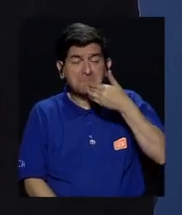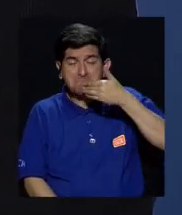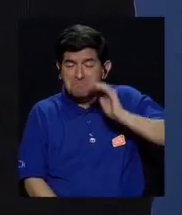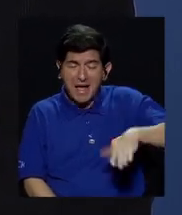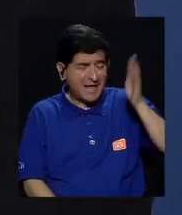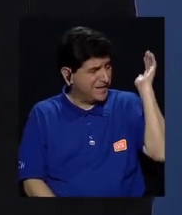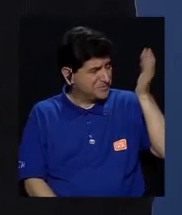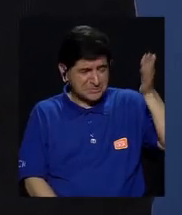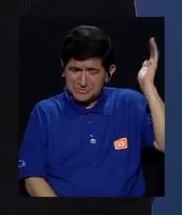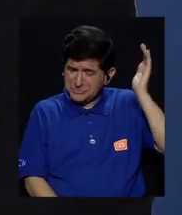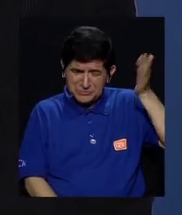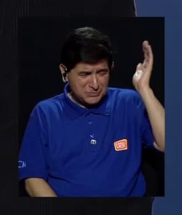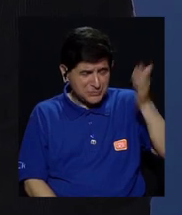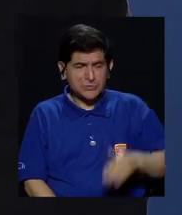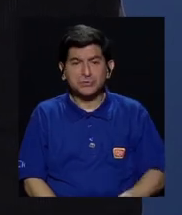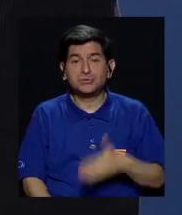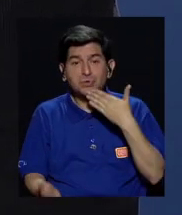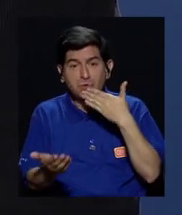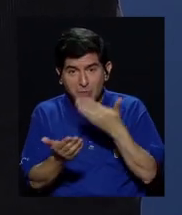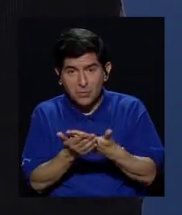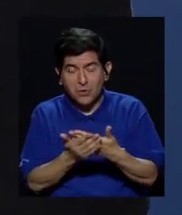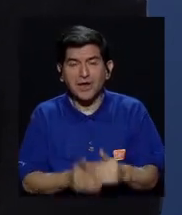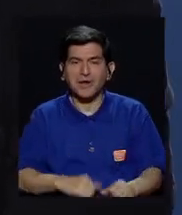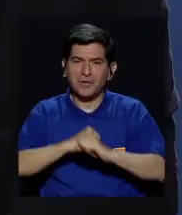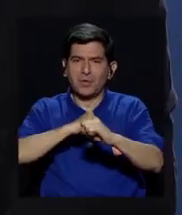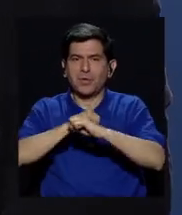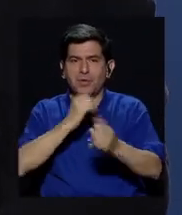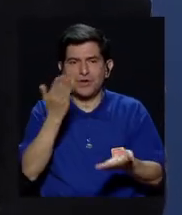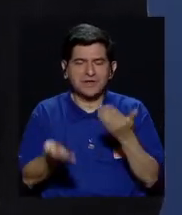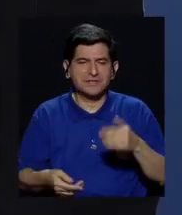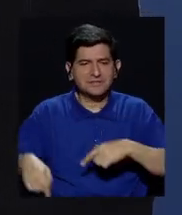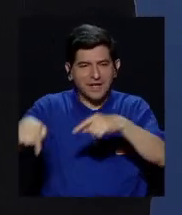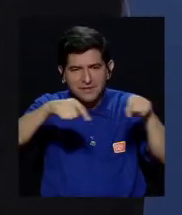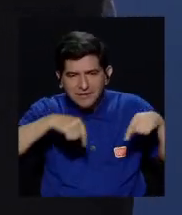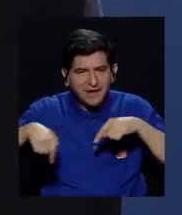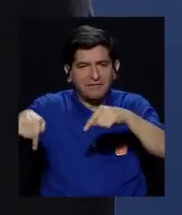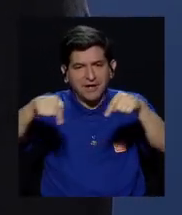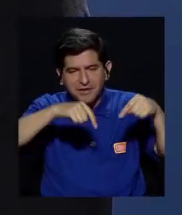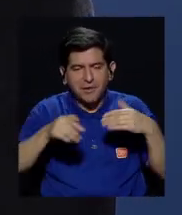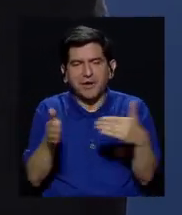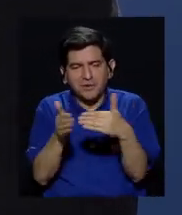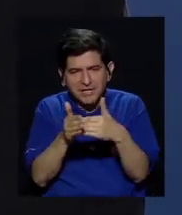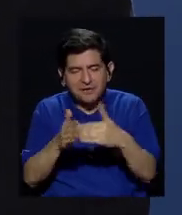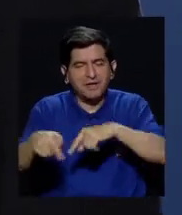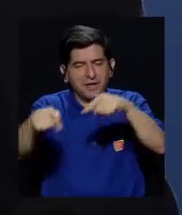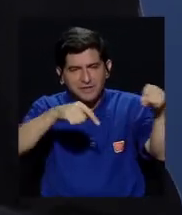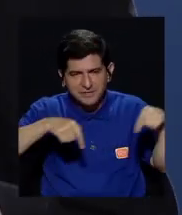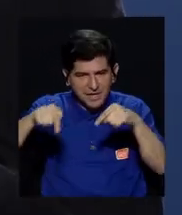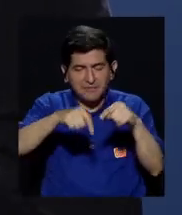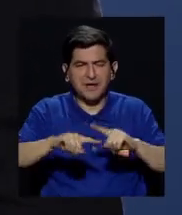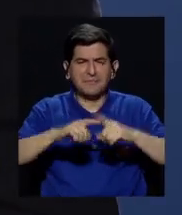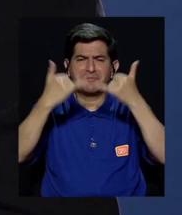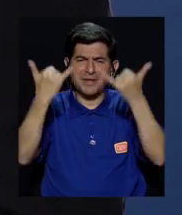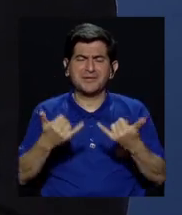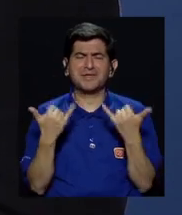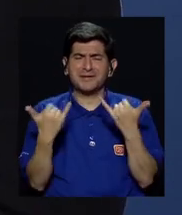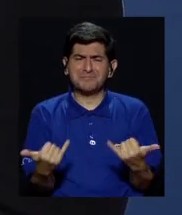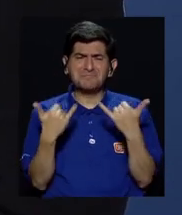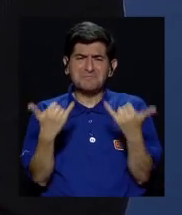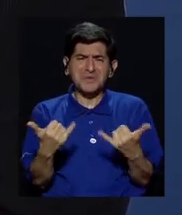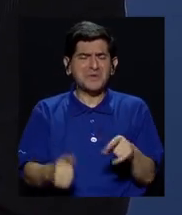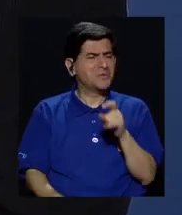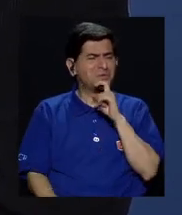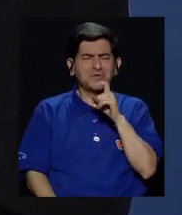malo en el discurso es más bueno los spots seguro como que se graban y se ven agravados agrada mucho los spots pero cuando ya está en vivo